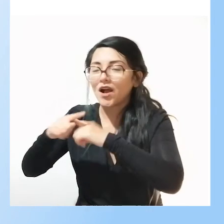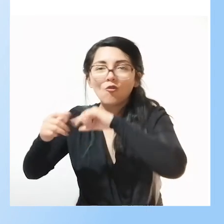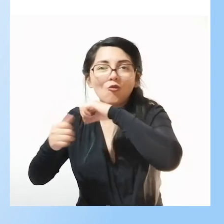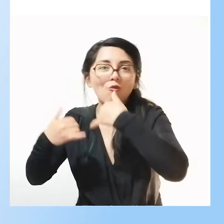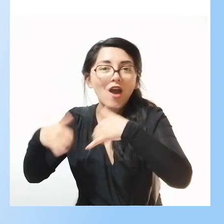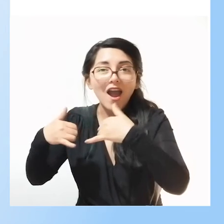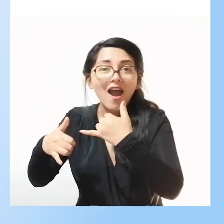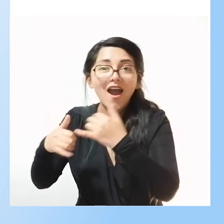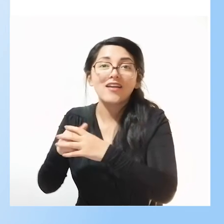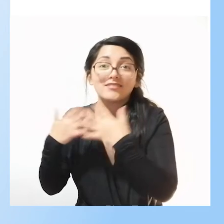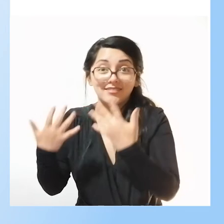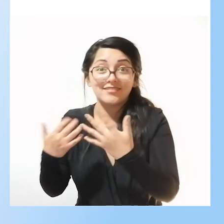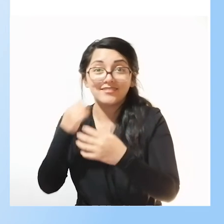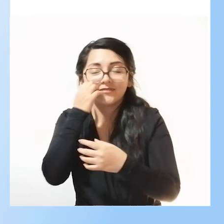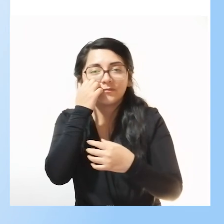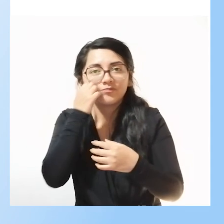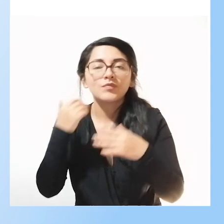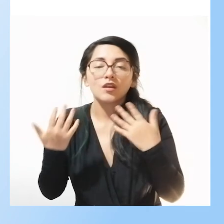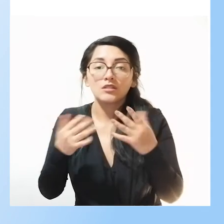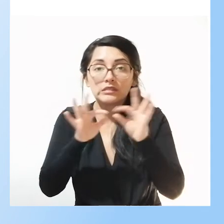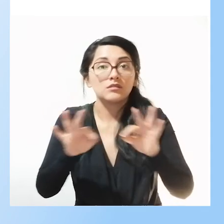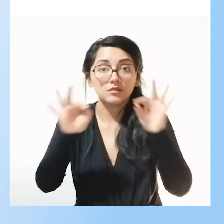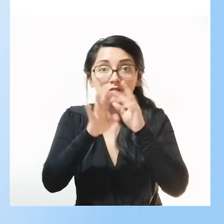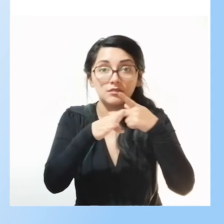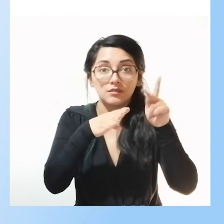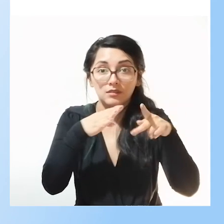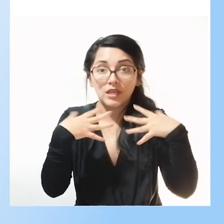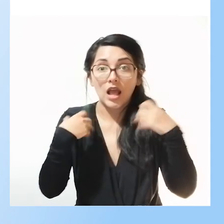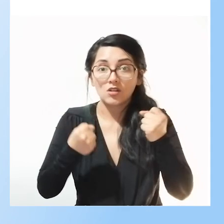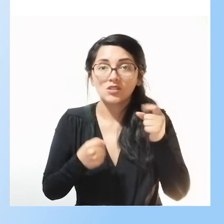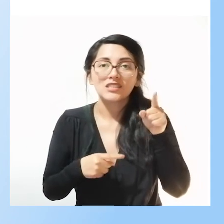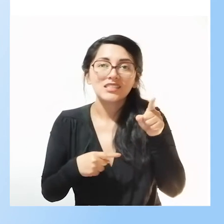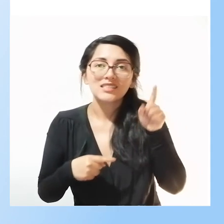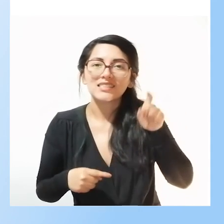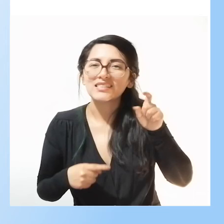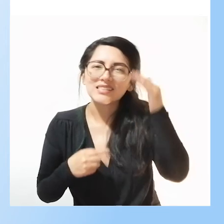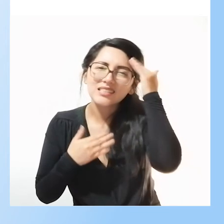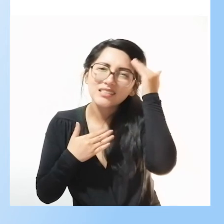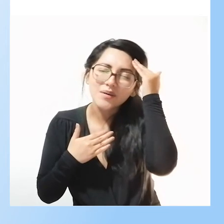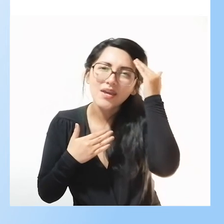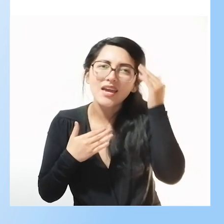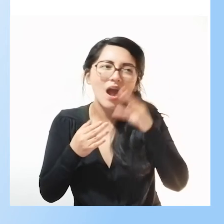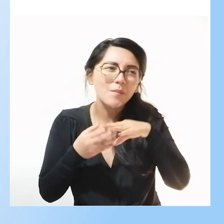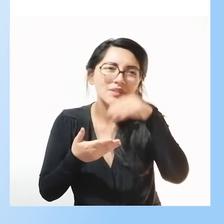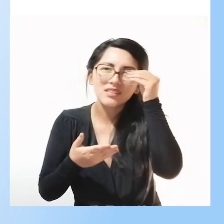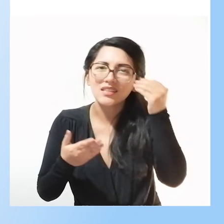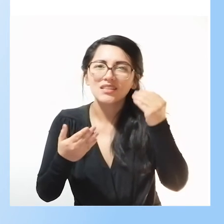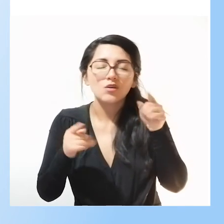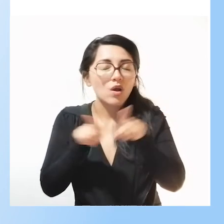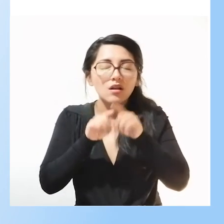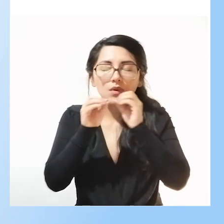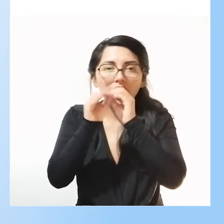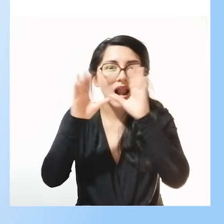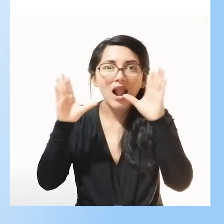muy importante que los profesionales sanitarios sepan y vean claro, por tanto,